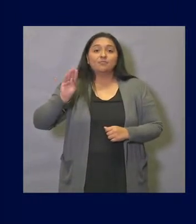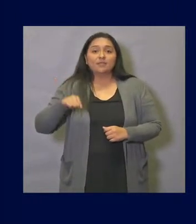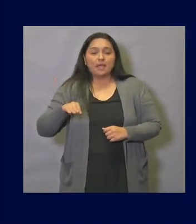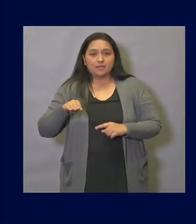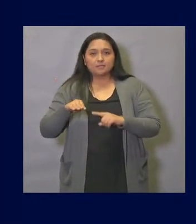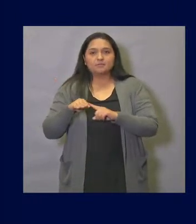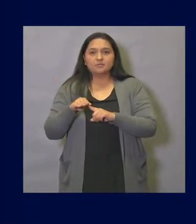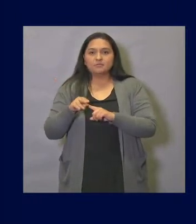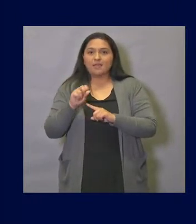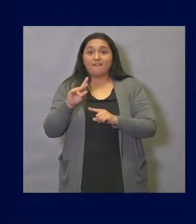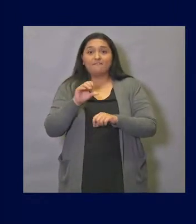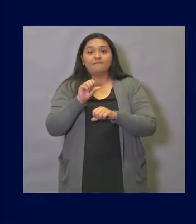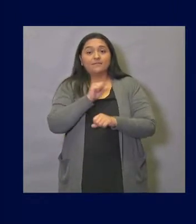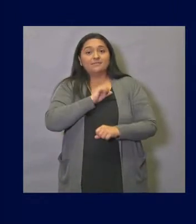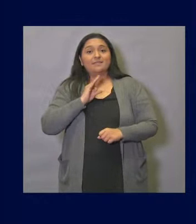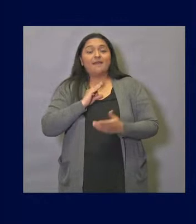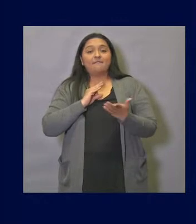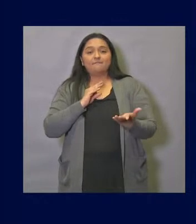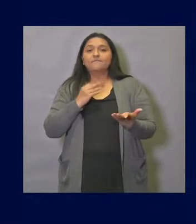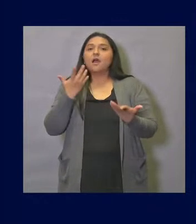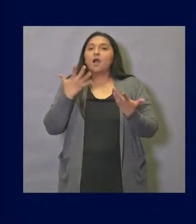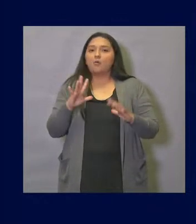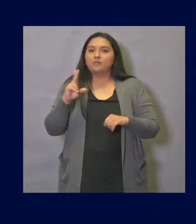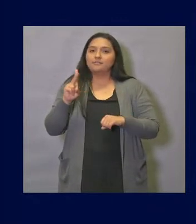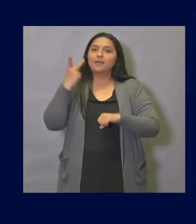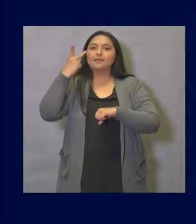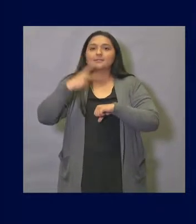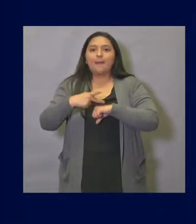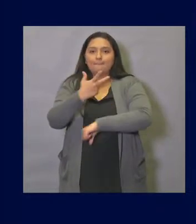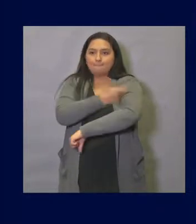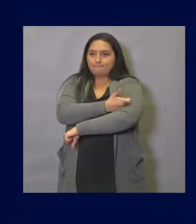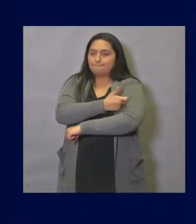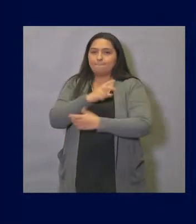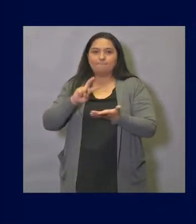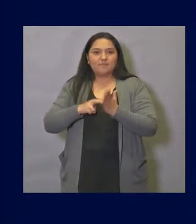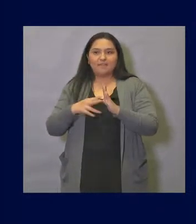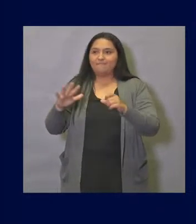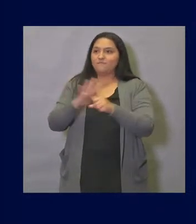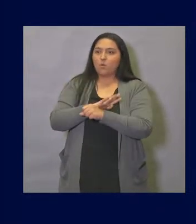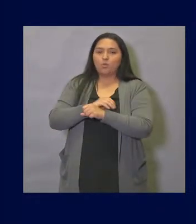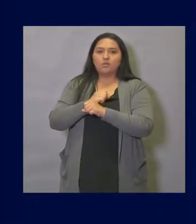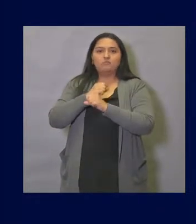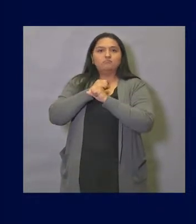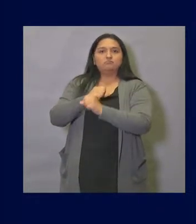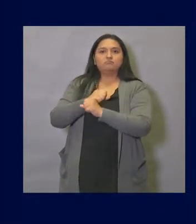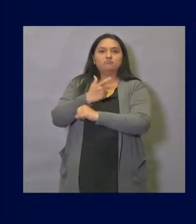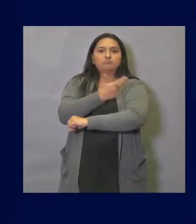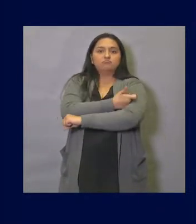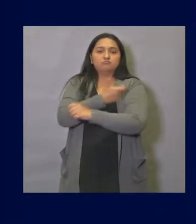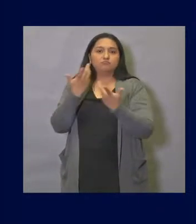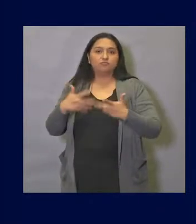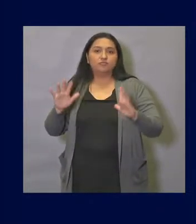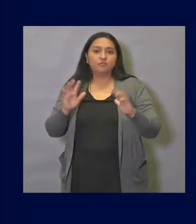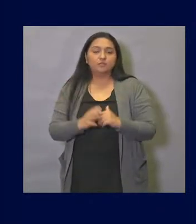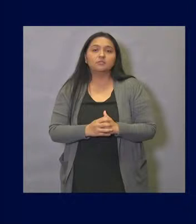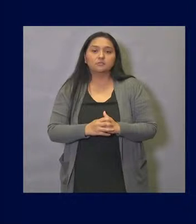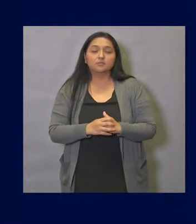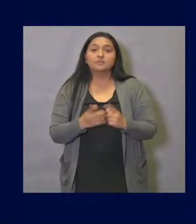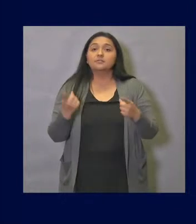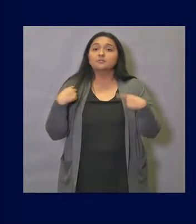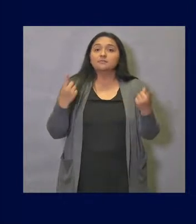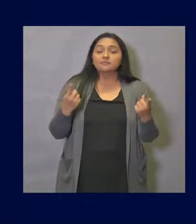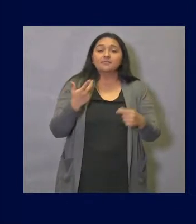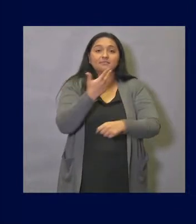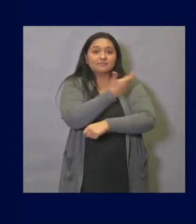todo el personal recibió su segunda dosis y está completamente vacunado. Las altas tasas de vacunación